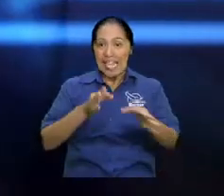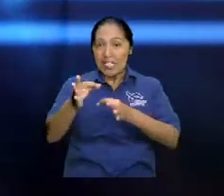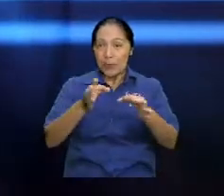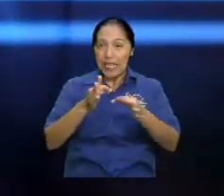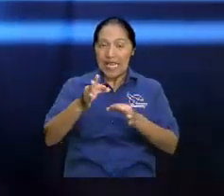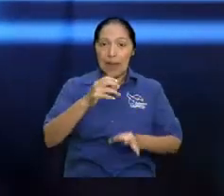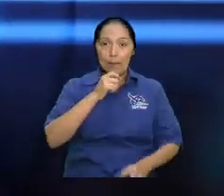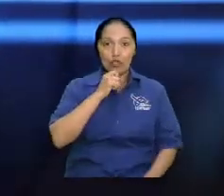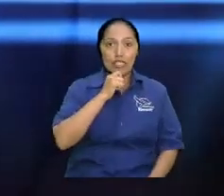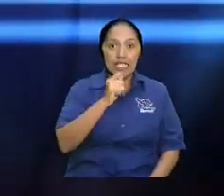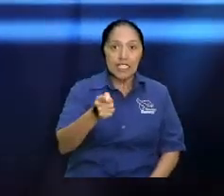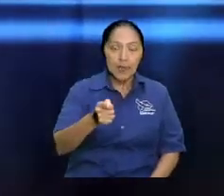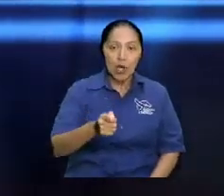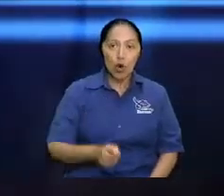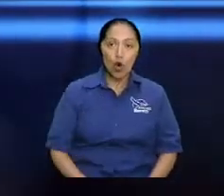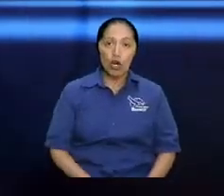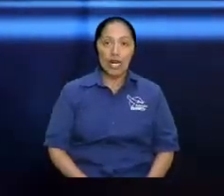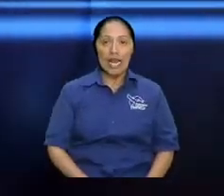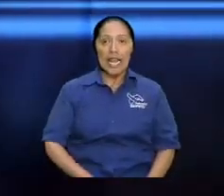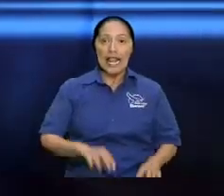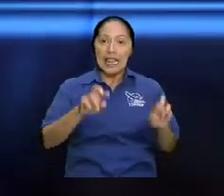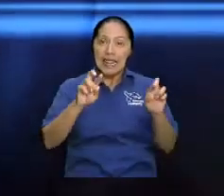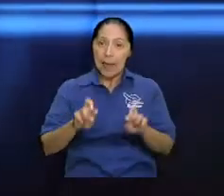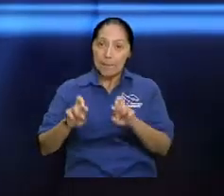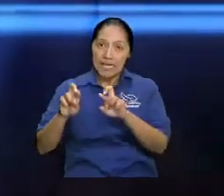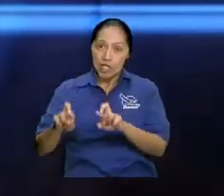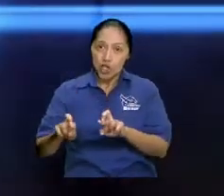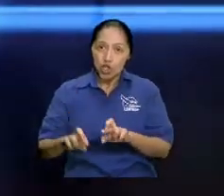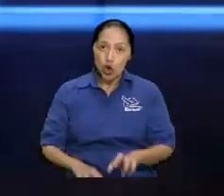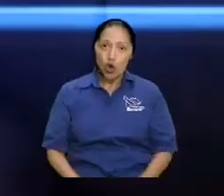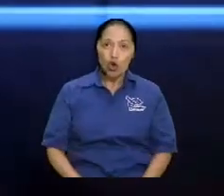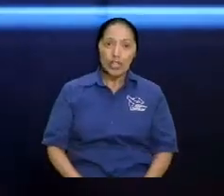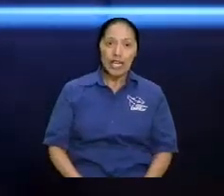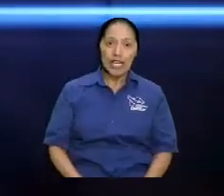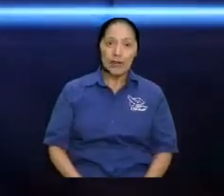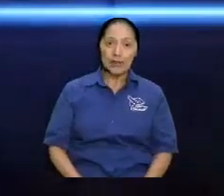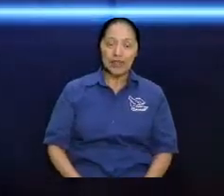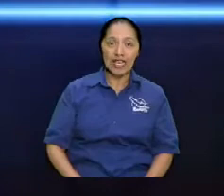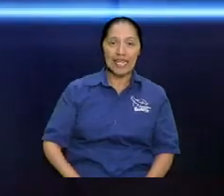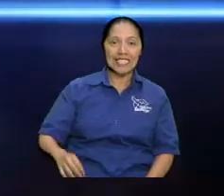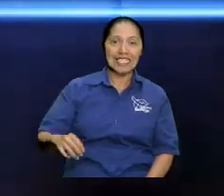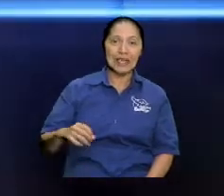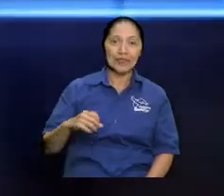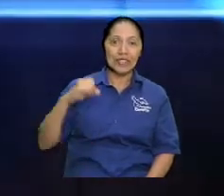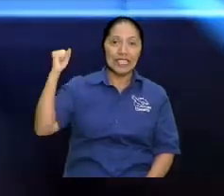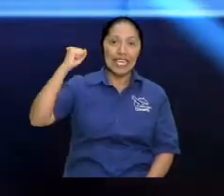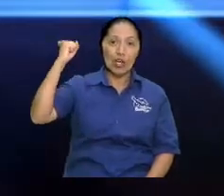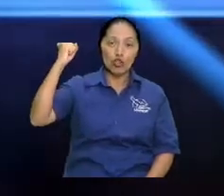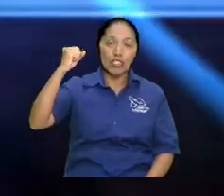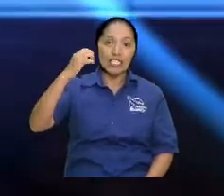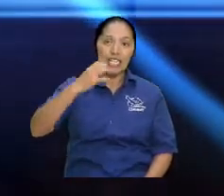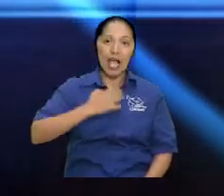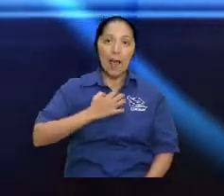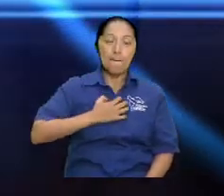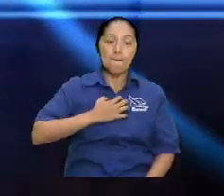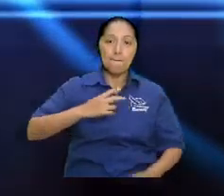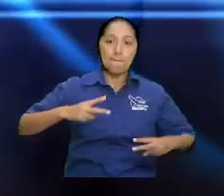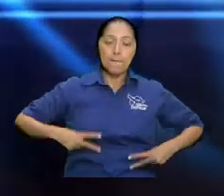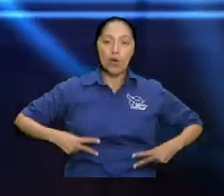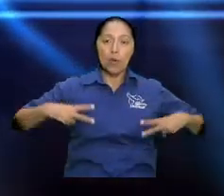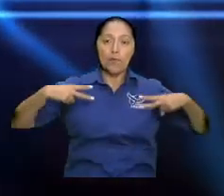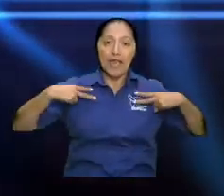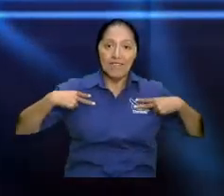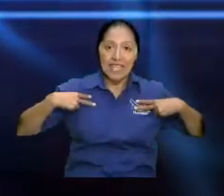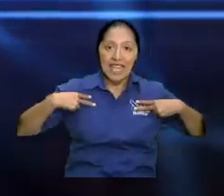el que conquista una ciudad, ¿verdad? No puse el ejemplo que generalmente se pone de Alejandro el